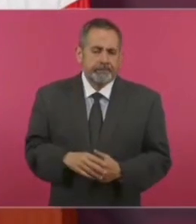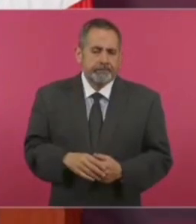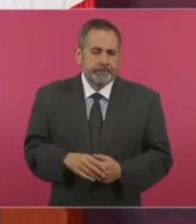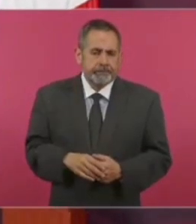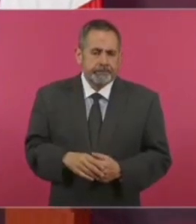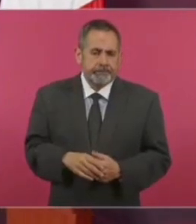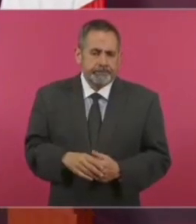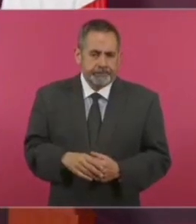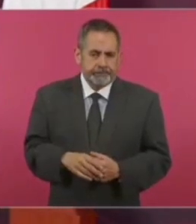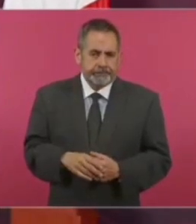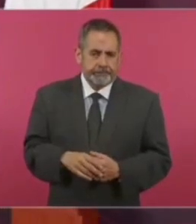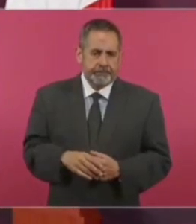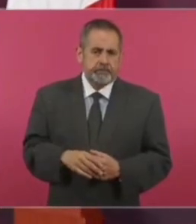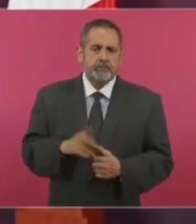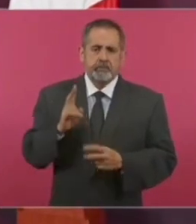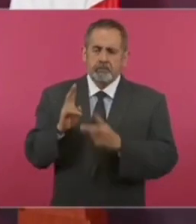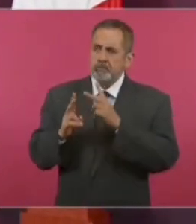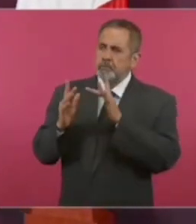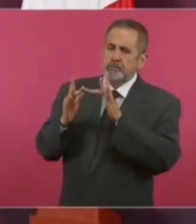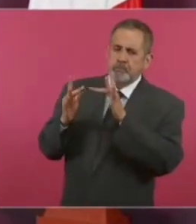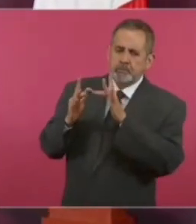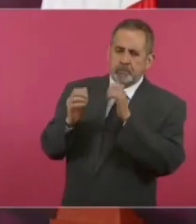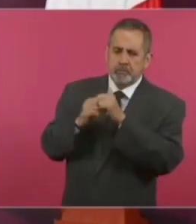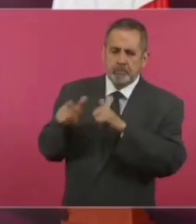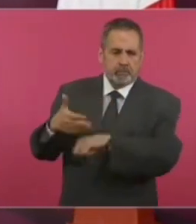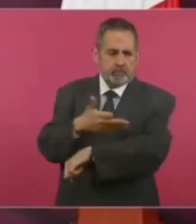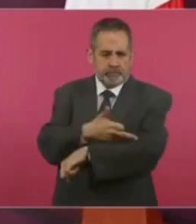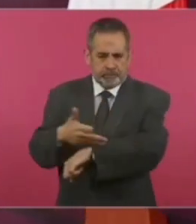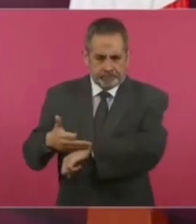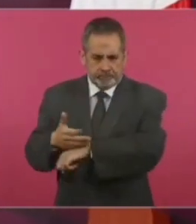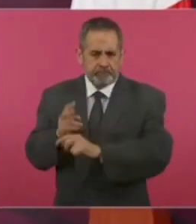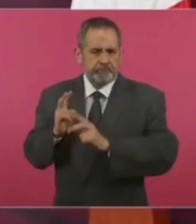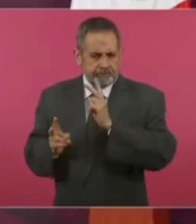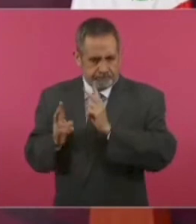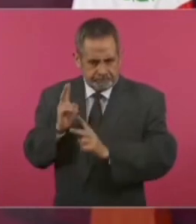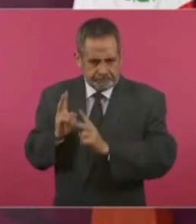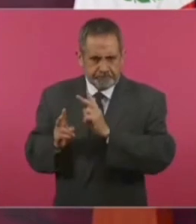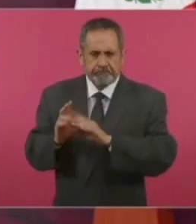se habló con los familiares,